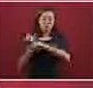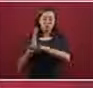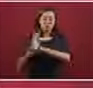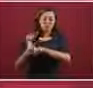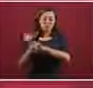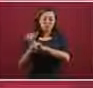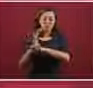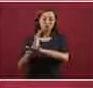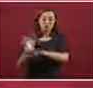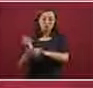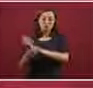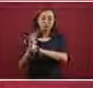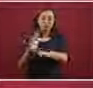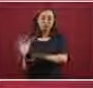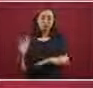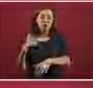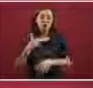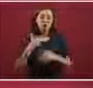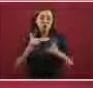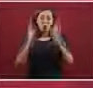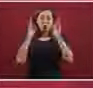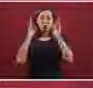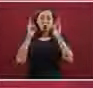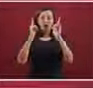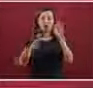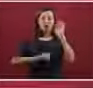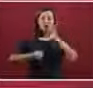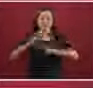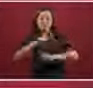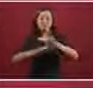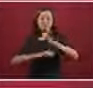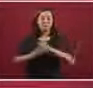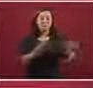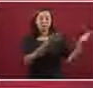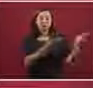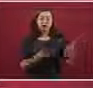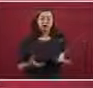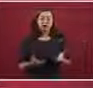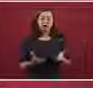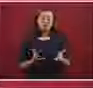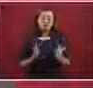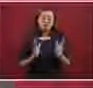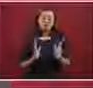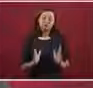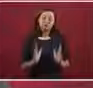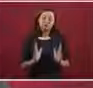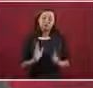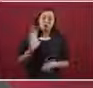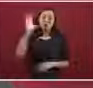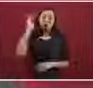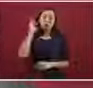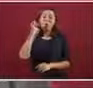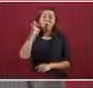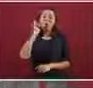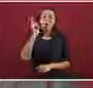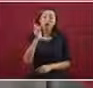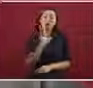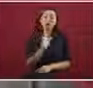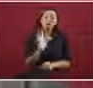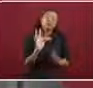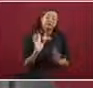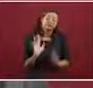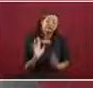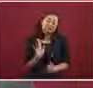que el embajador de Estados Unidos en México, de manera respetuosa, se pareciera más